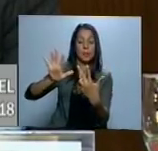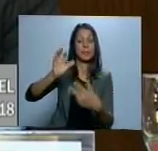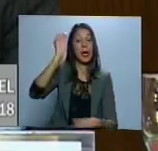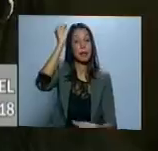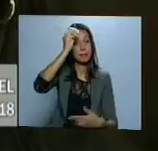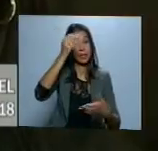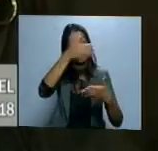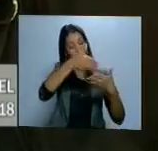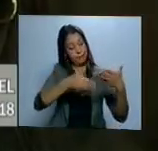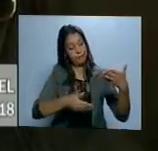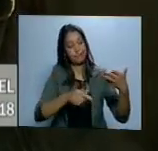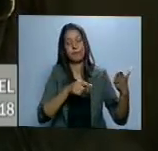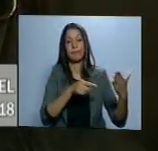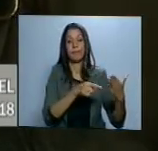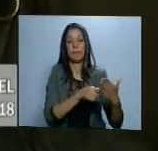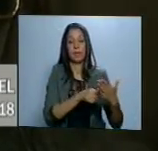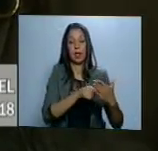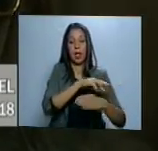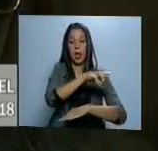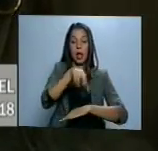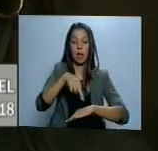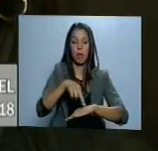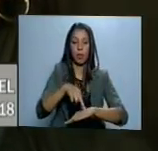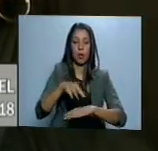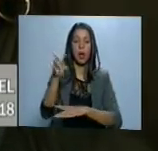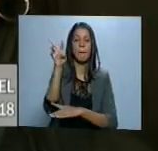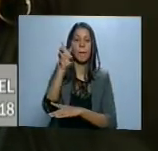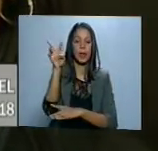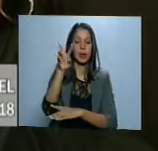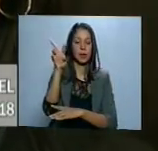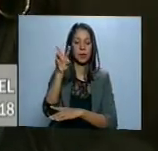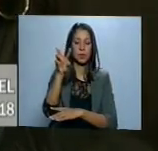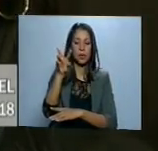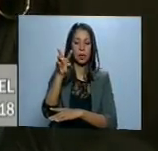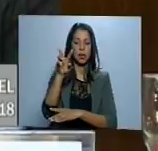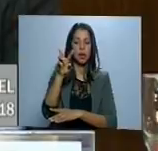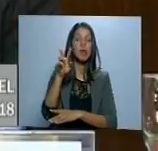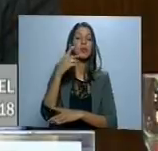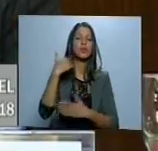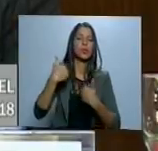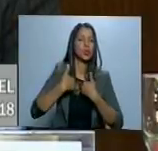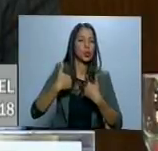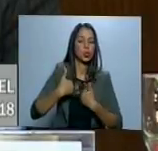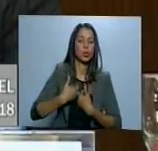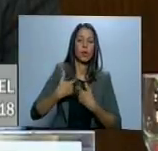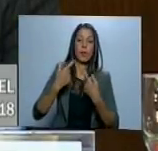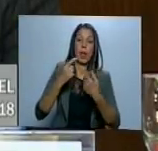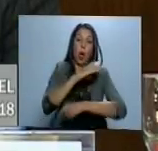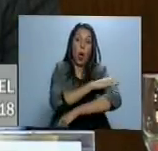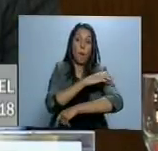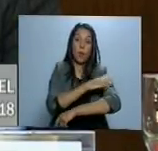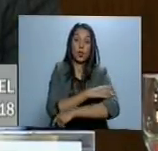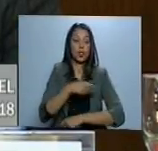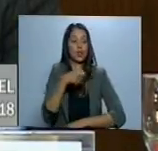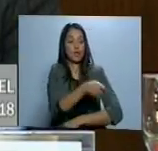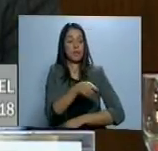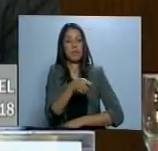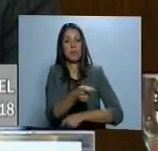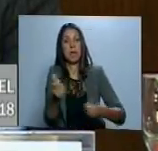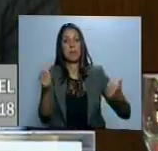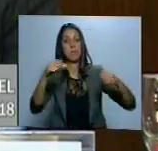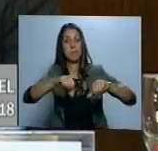Considerando que la República Bolivariana de Venezuela ha sido objeto de un bloqueo económico financiero por parte de